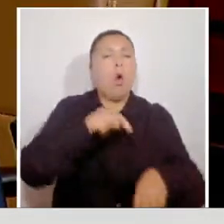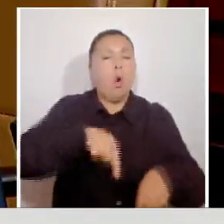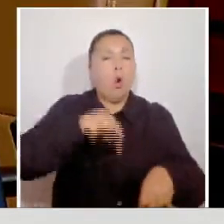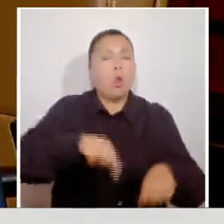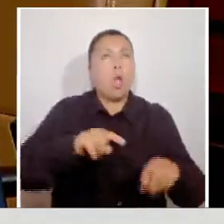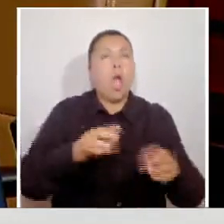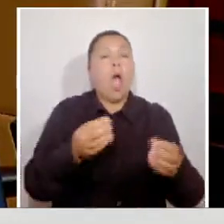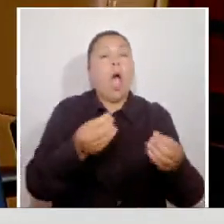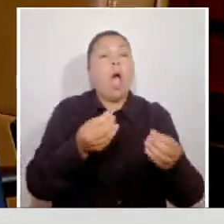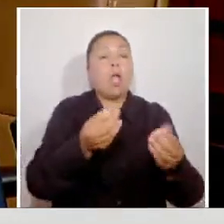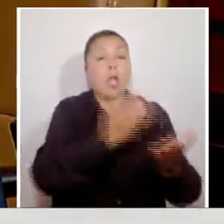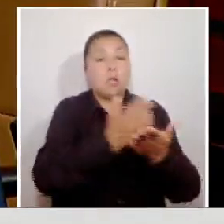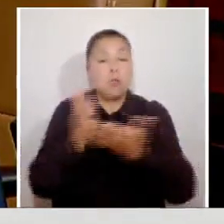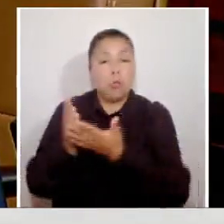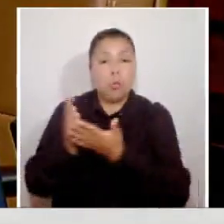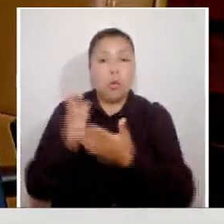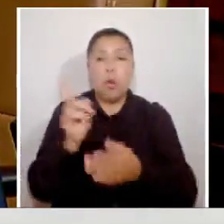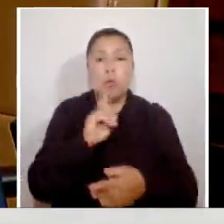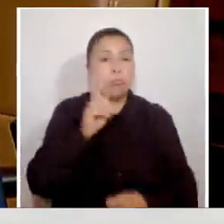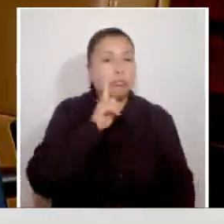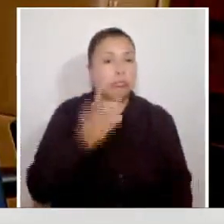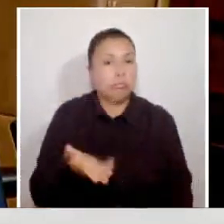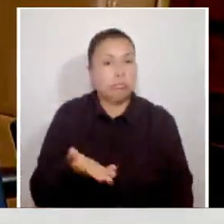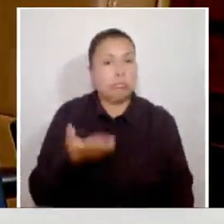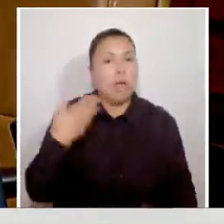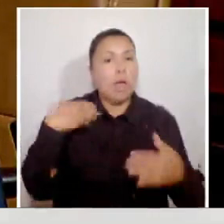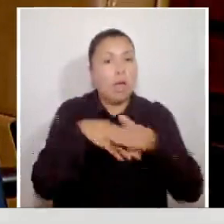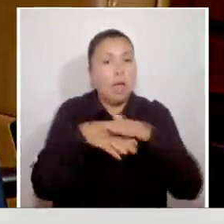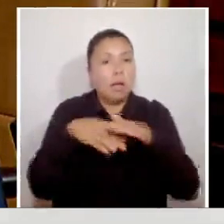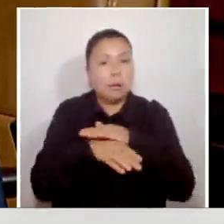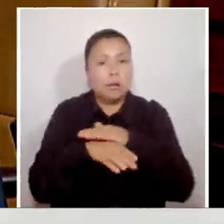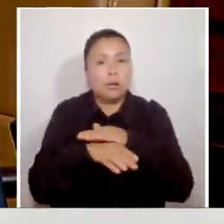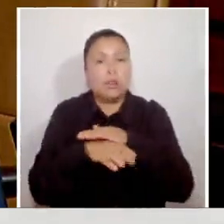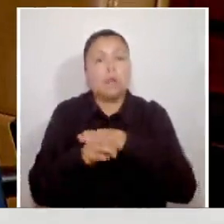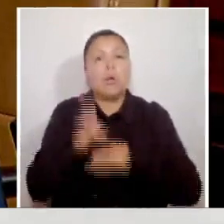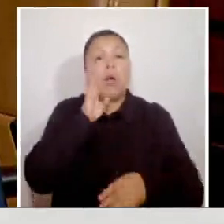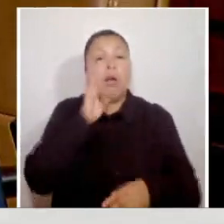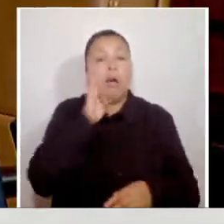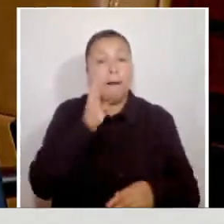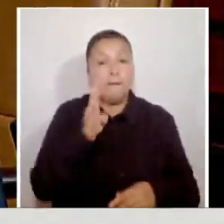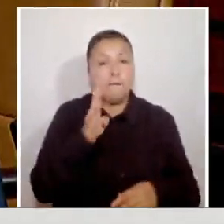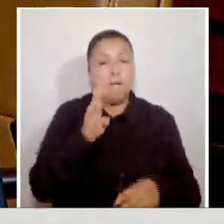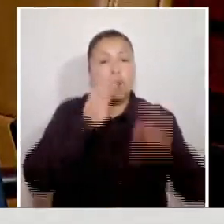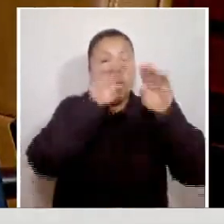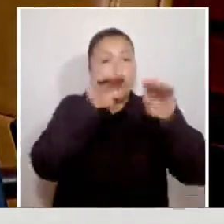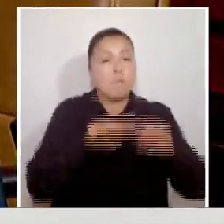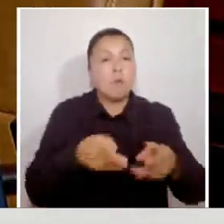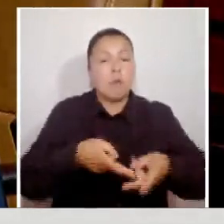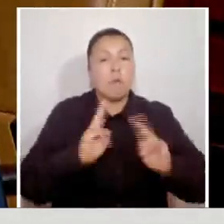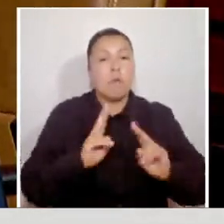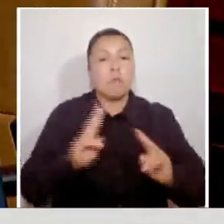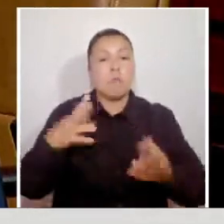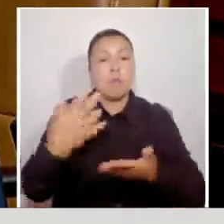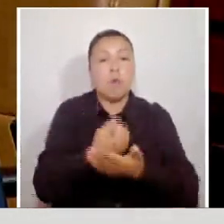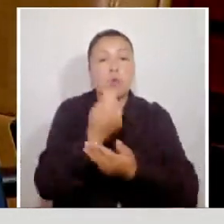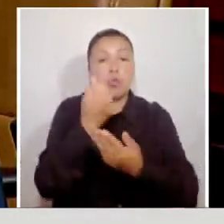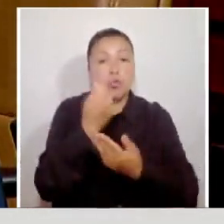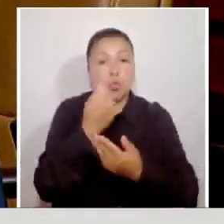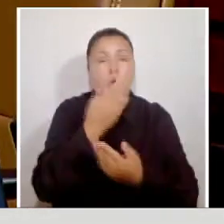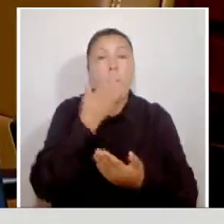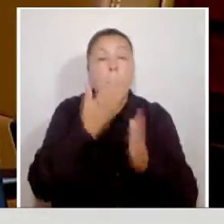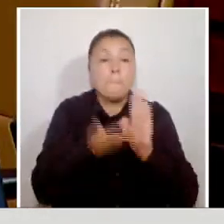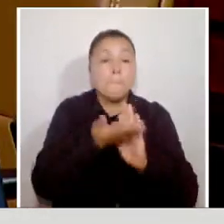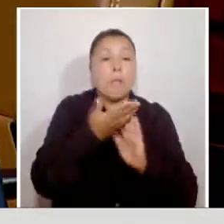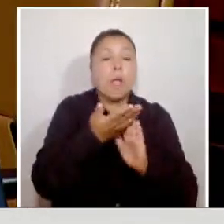establecimientos educativos no tienen y acceso a servicios higiénicos Asimismo les permite mejorar sus remuneraciones a través de un aumento del